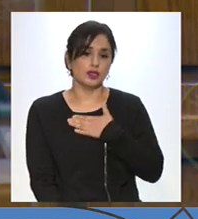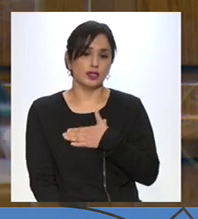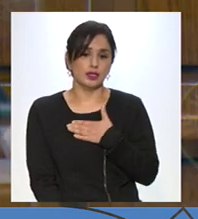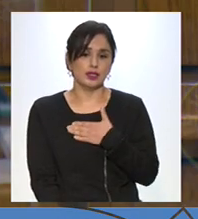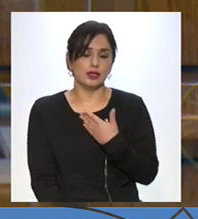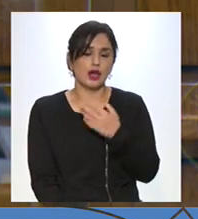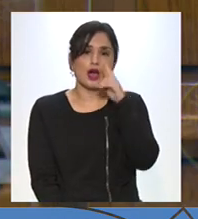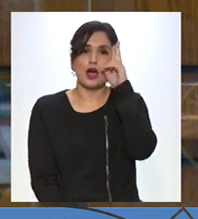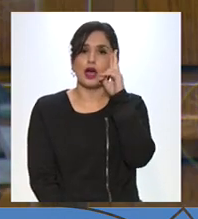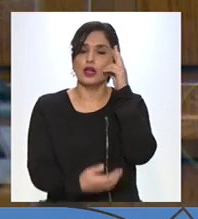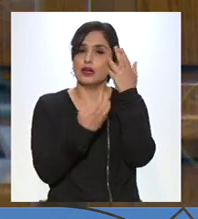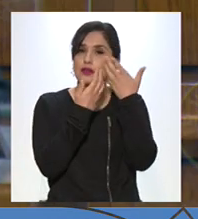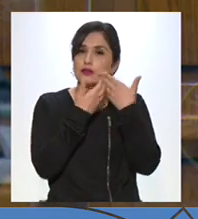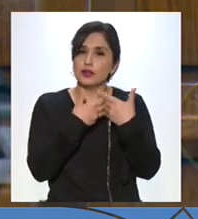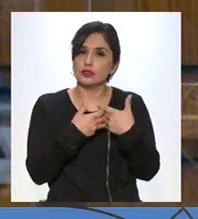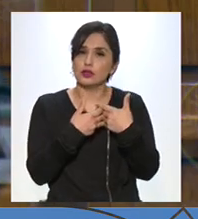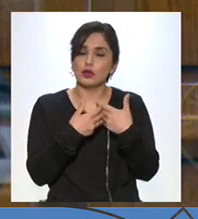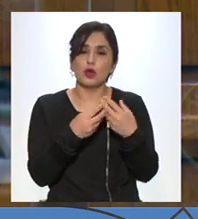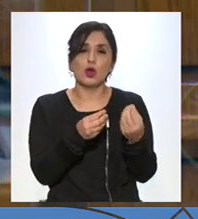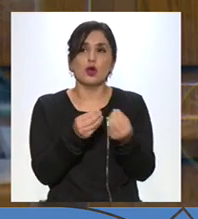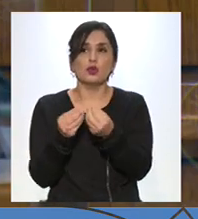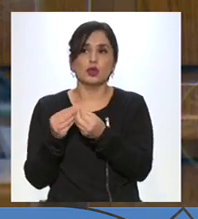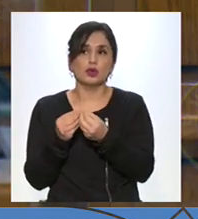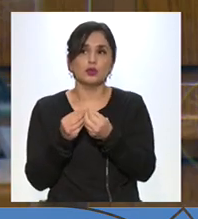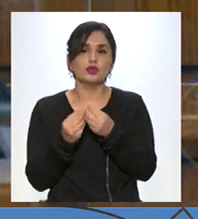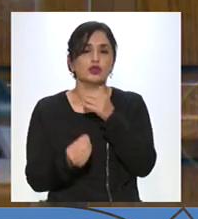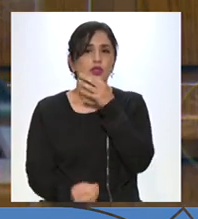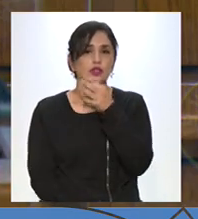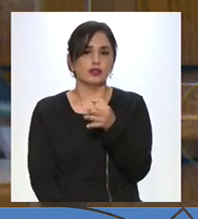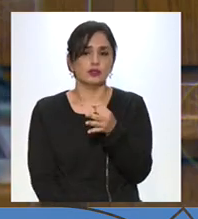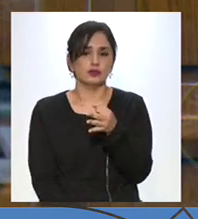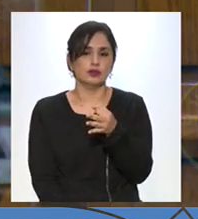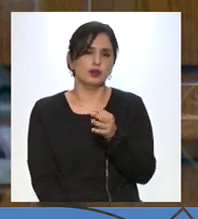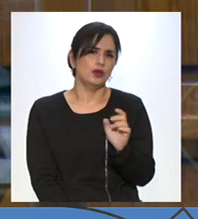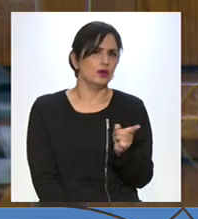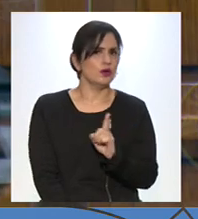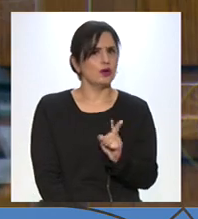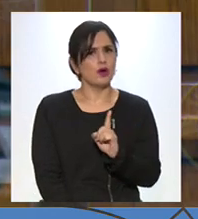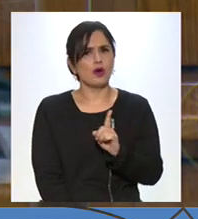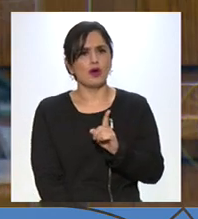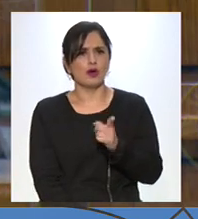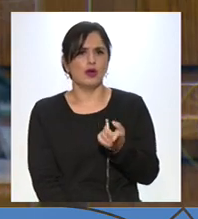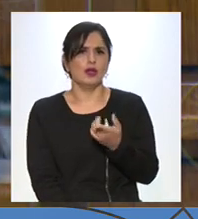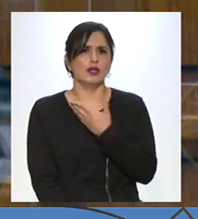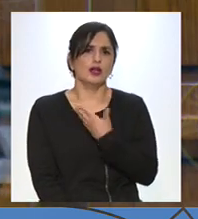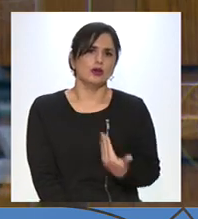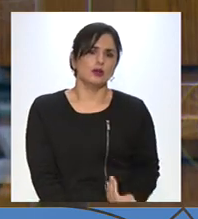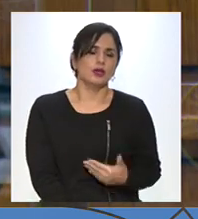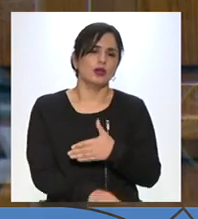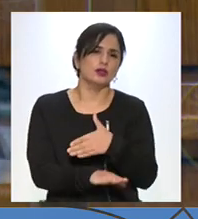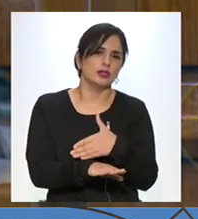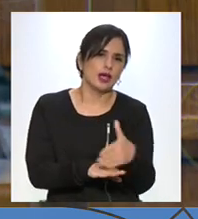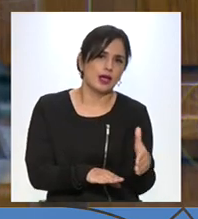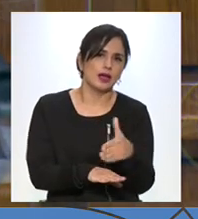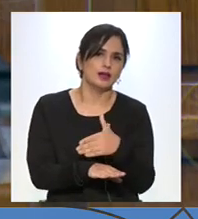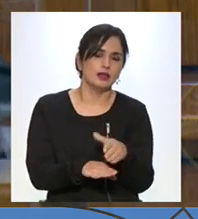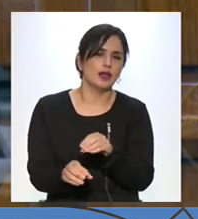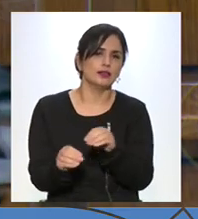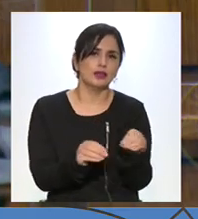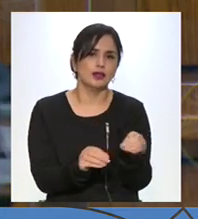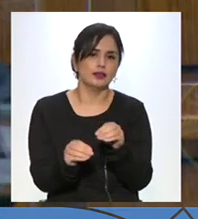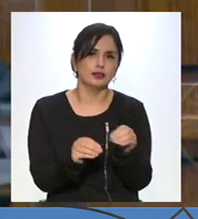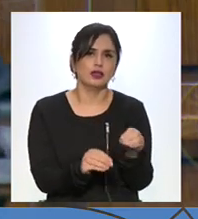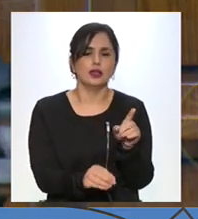hacer una reflexión, porque muchos de los antecesores dicen: no, es que el gobierno llegó tarde, que el gobierno ha sido esto, aquí, y otros